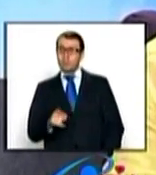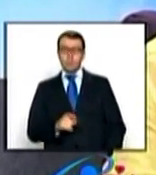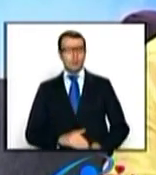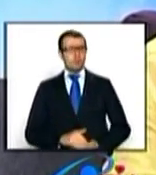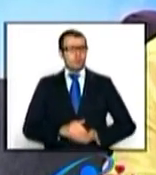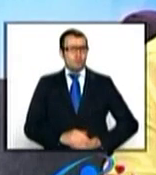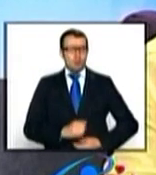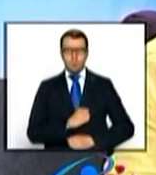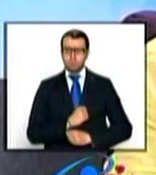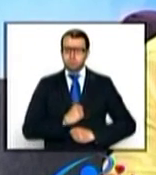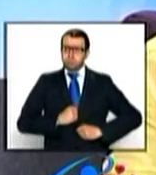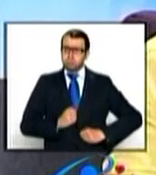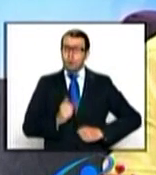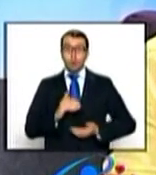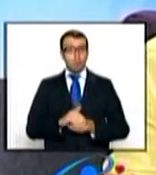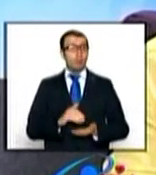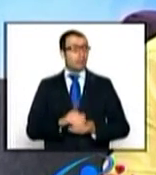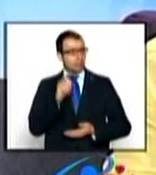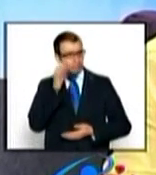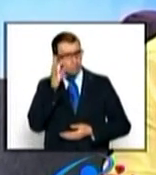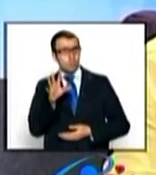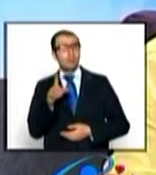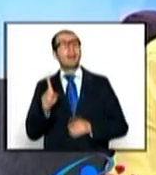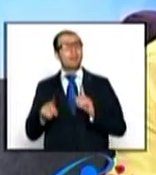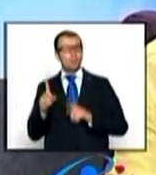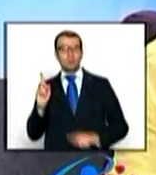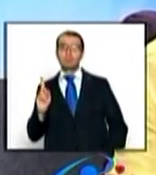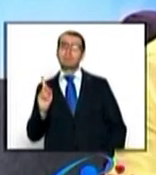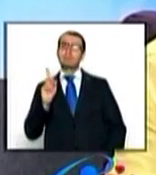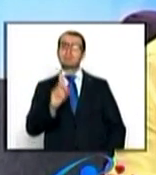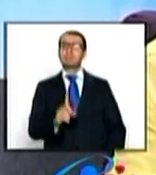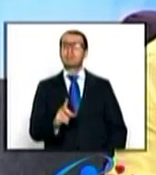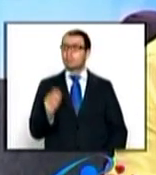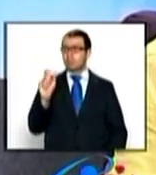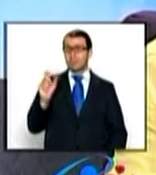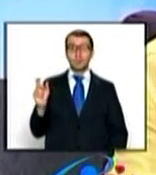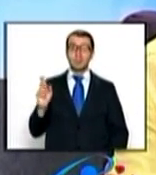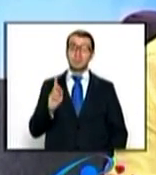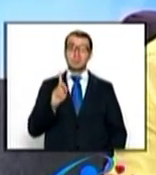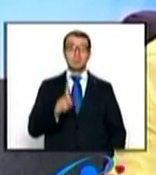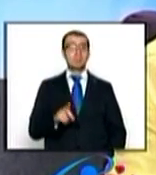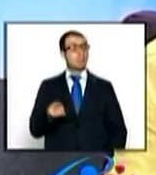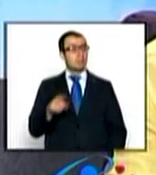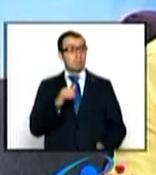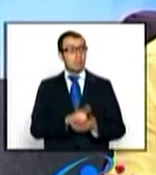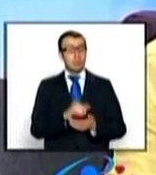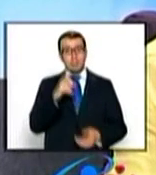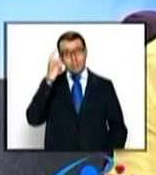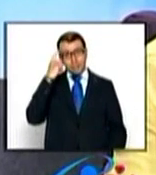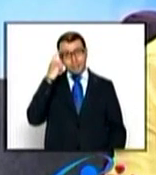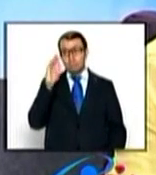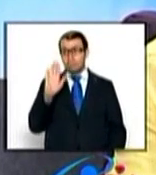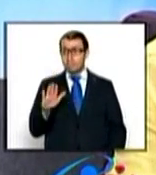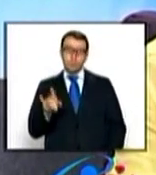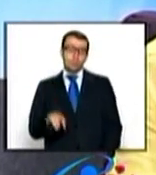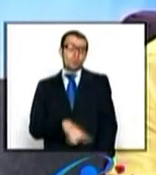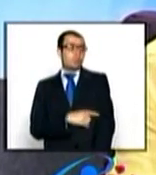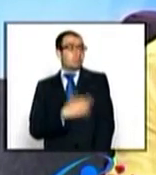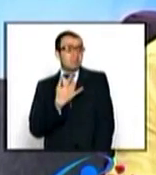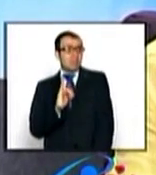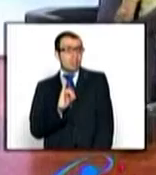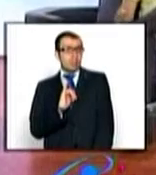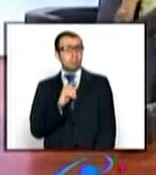ella mejora, en fin. Eso es el pensar de las personas. ¿Ese pensar es aplicable a lo que usted está